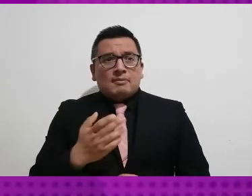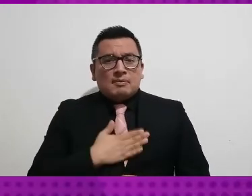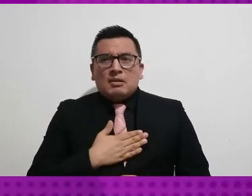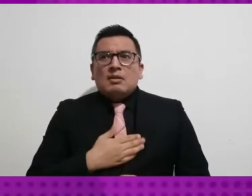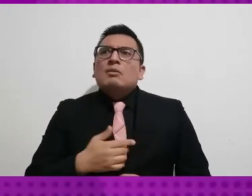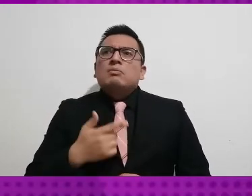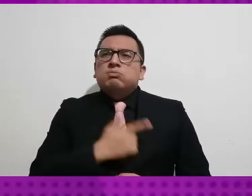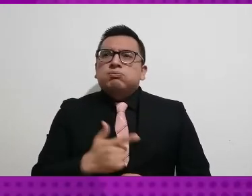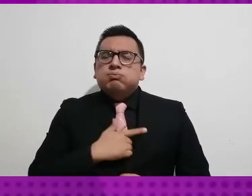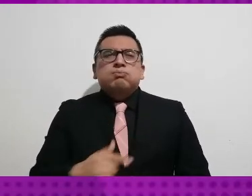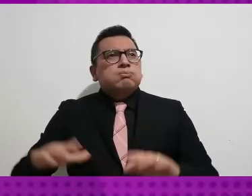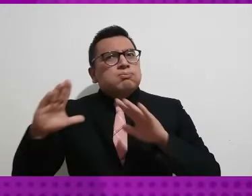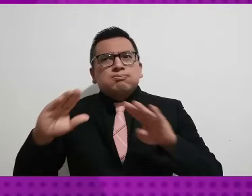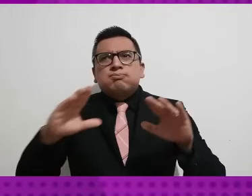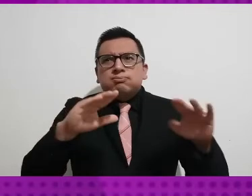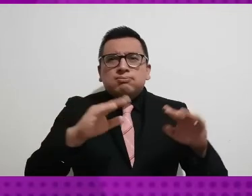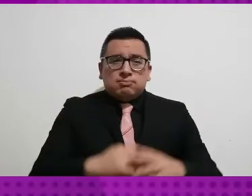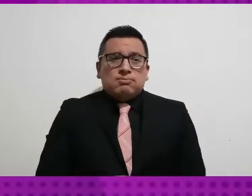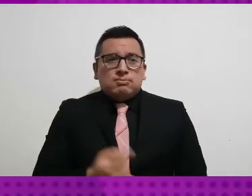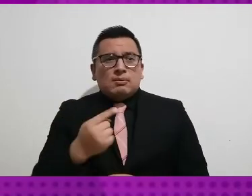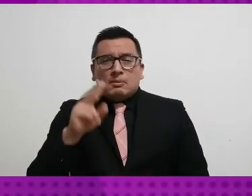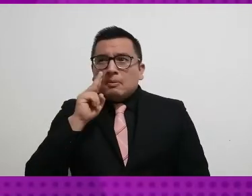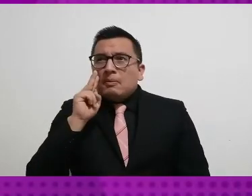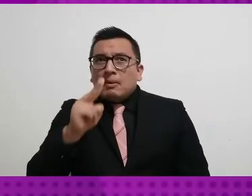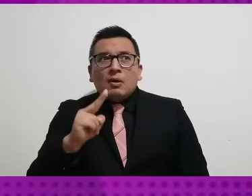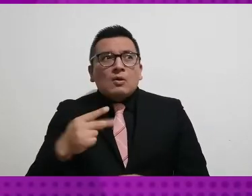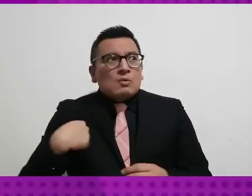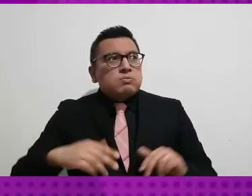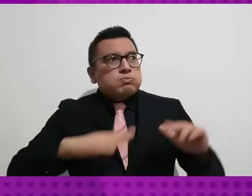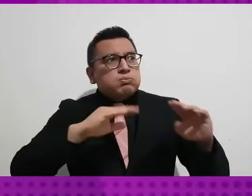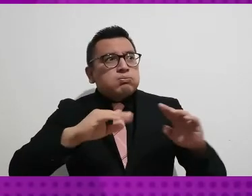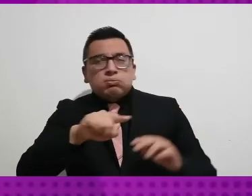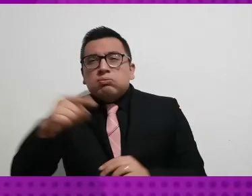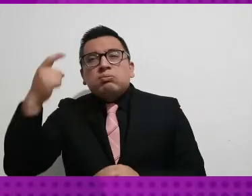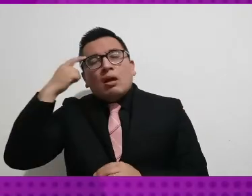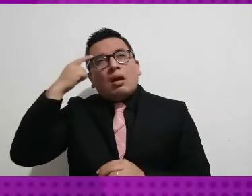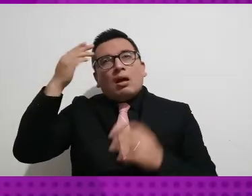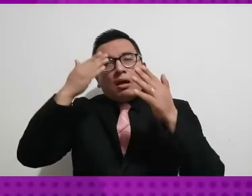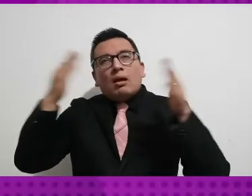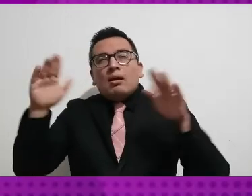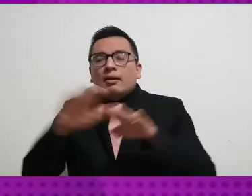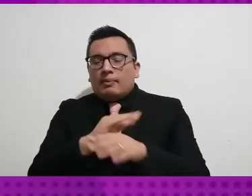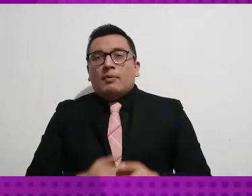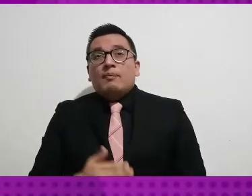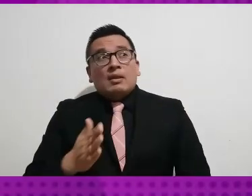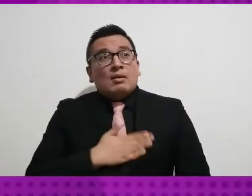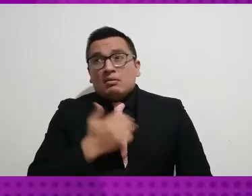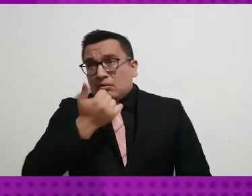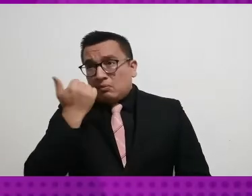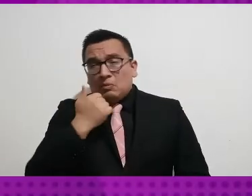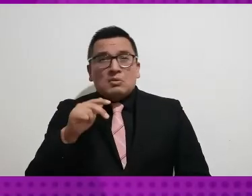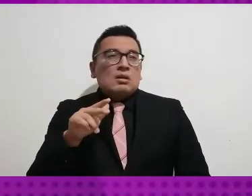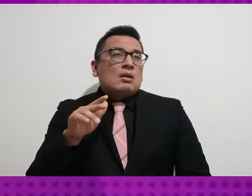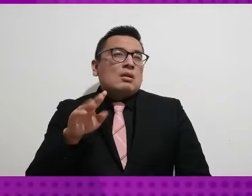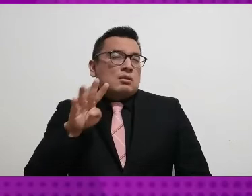también dar clase, porque te das cuenta cómo va cambiando la mentalidad de la gente. Mis alumnos que tienen 19 años o